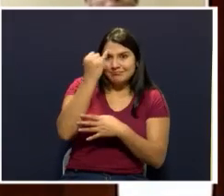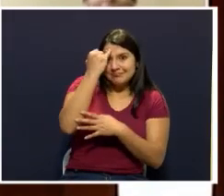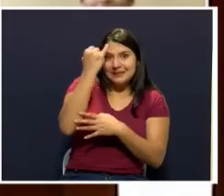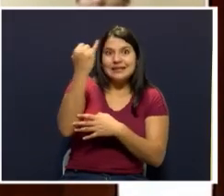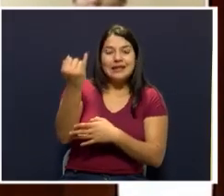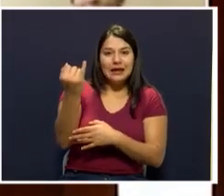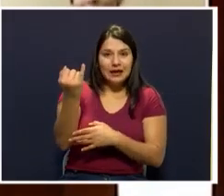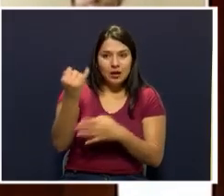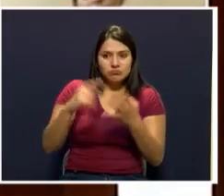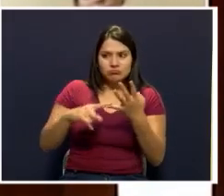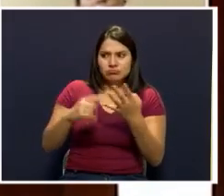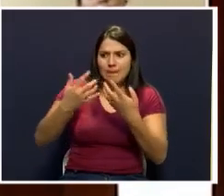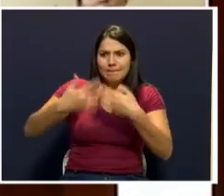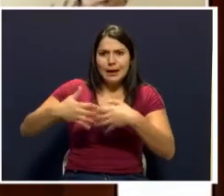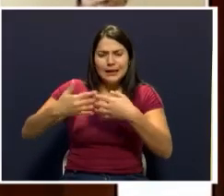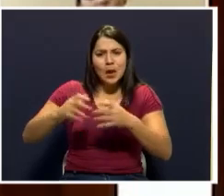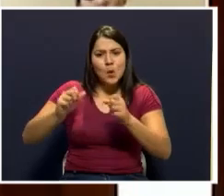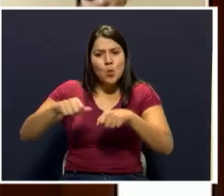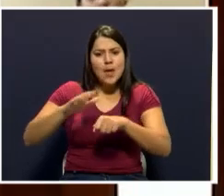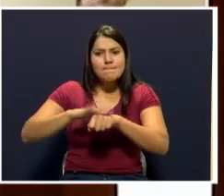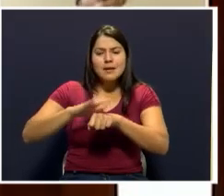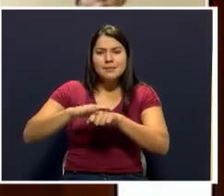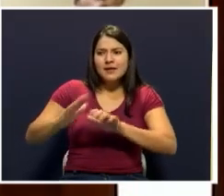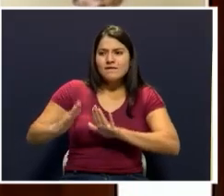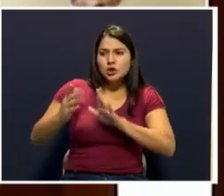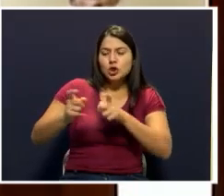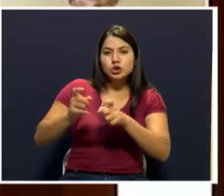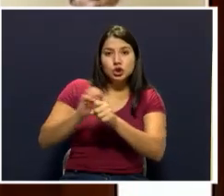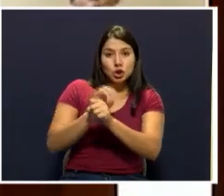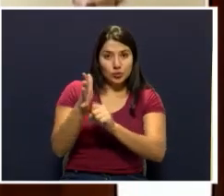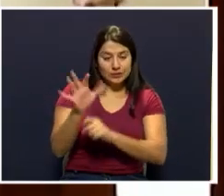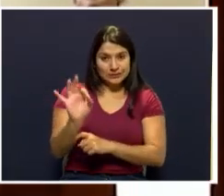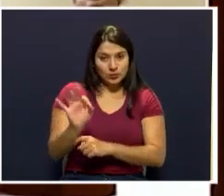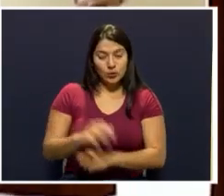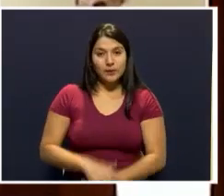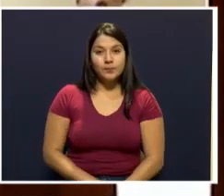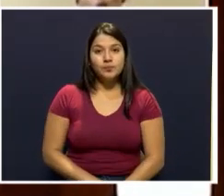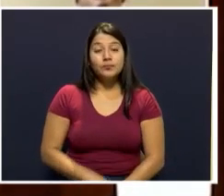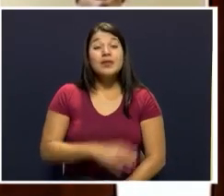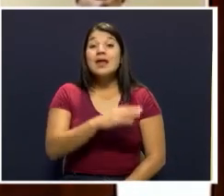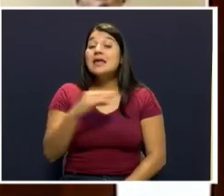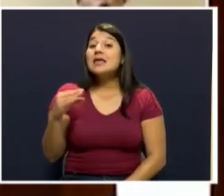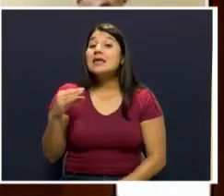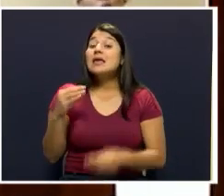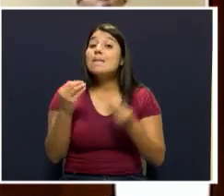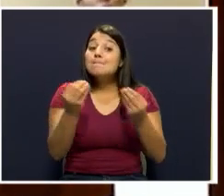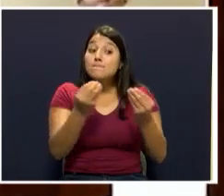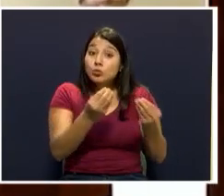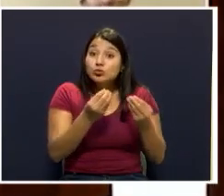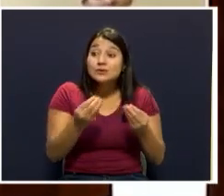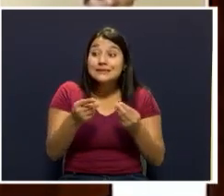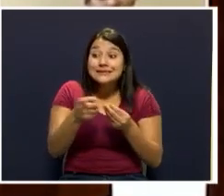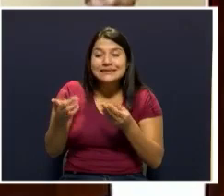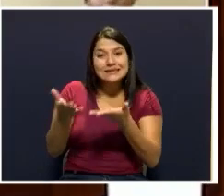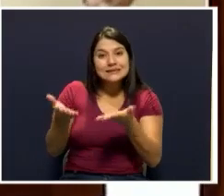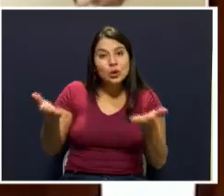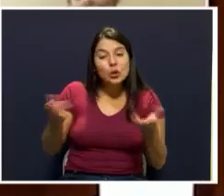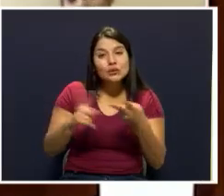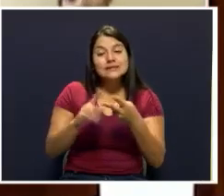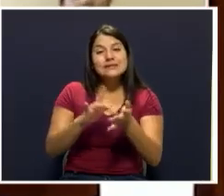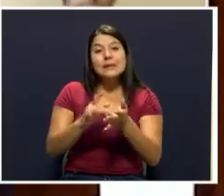dispositivo que nos permita hacerle frente al COVID-19. Y hay muchos de esos dispositivos,